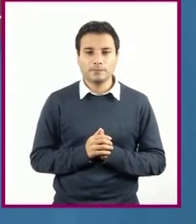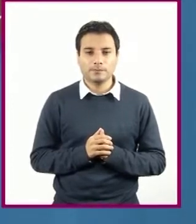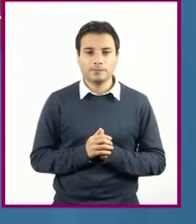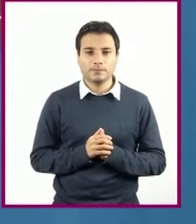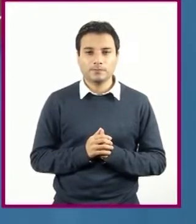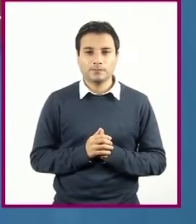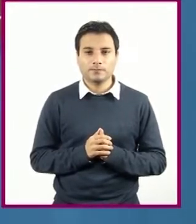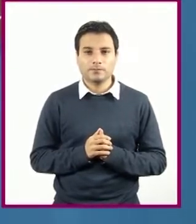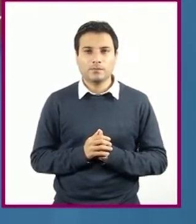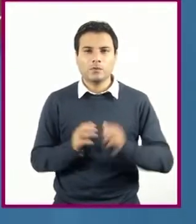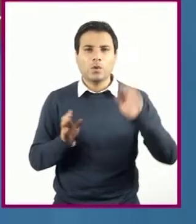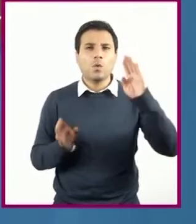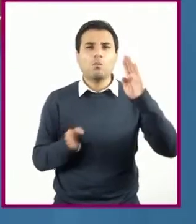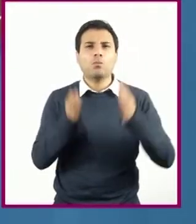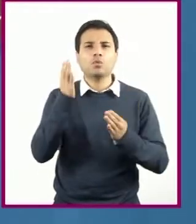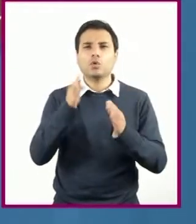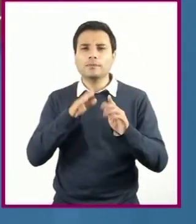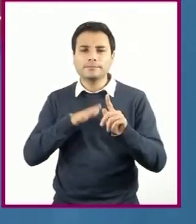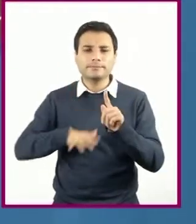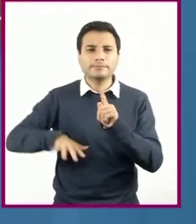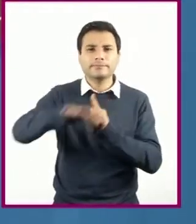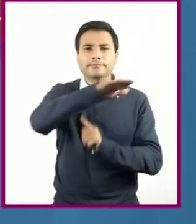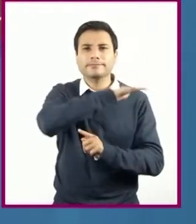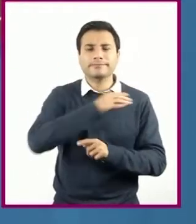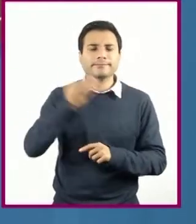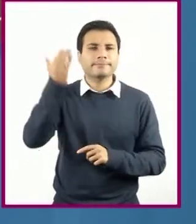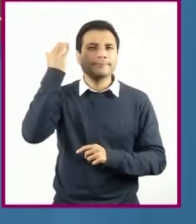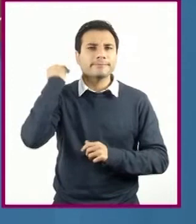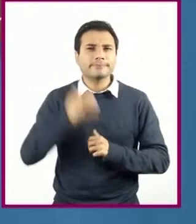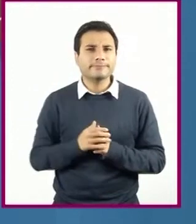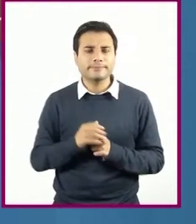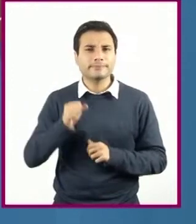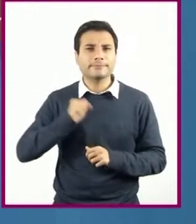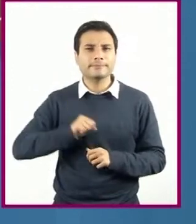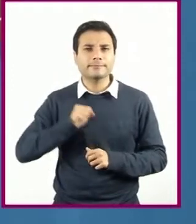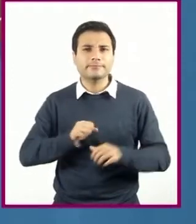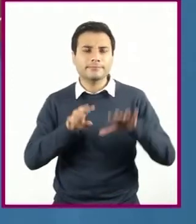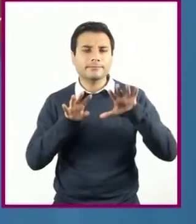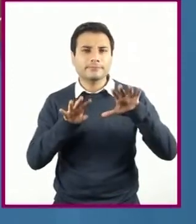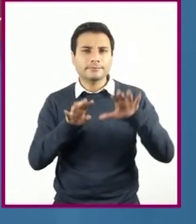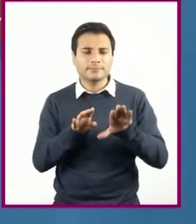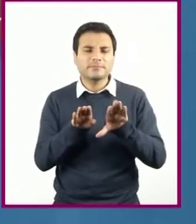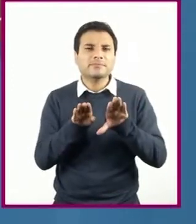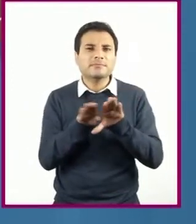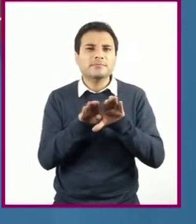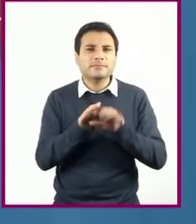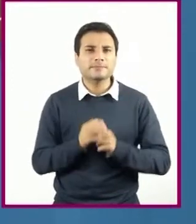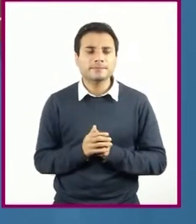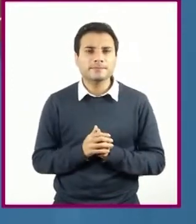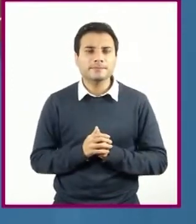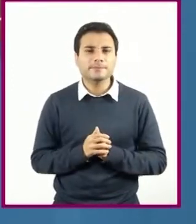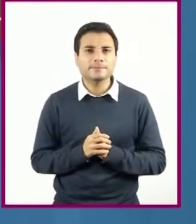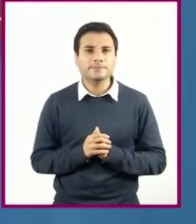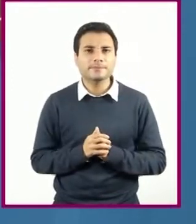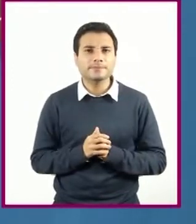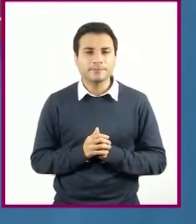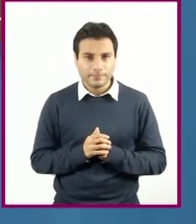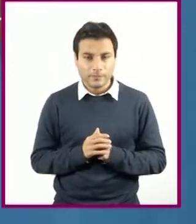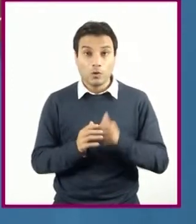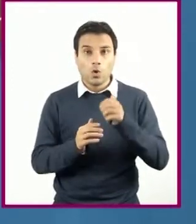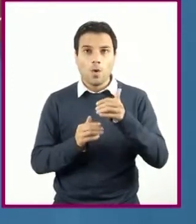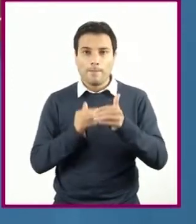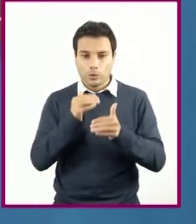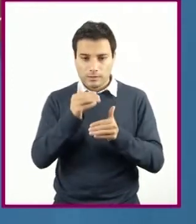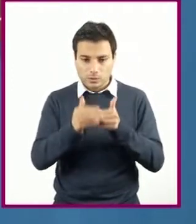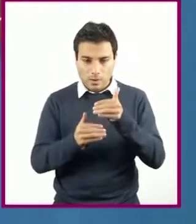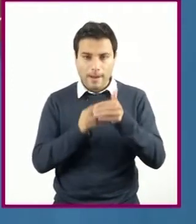mundo occidental hacia las postrimerías del siglo XIX? ¿Cómo fue el proceso de